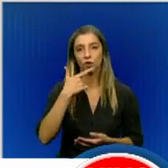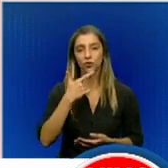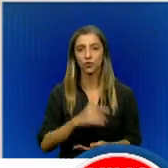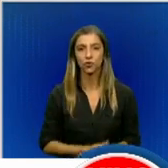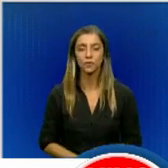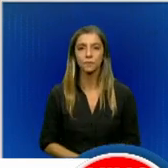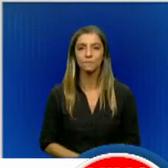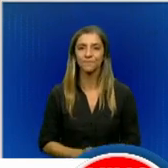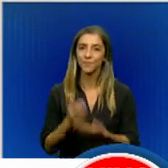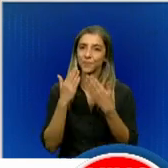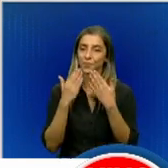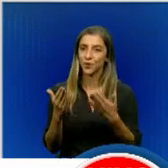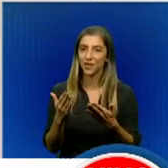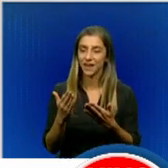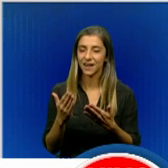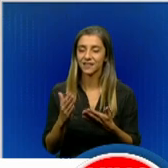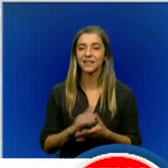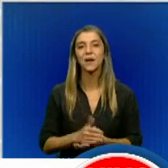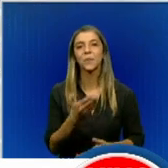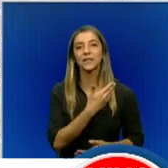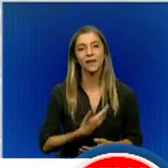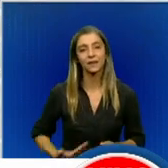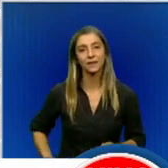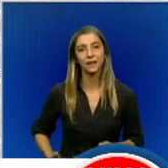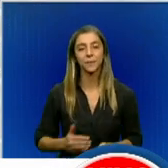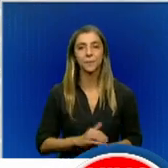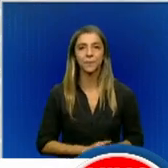muchas gracias muchas gracias presidente